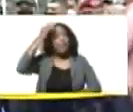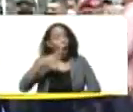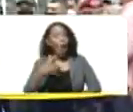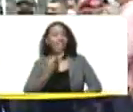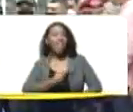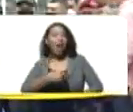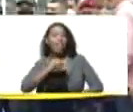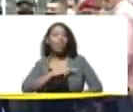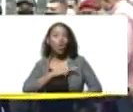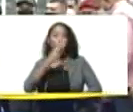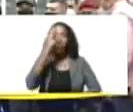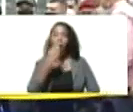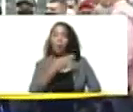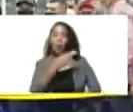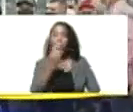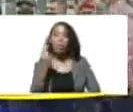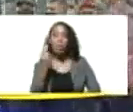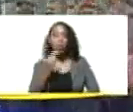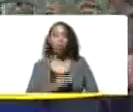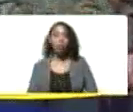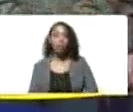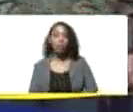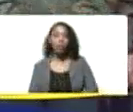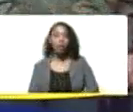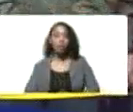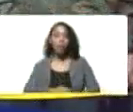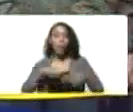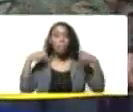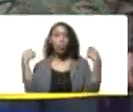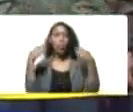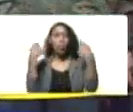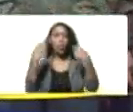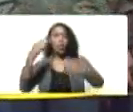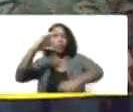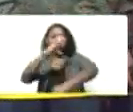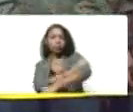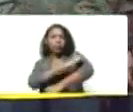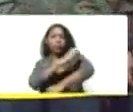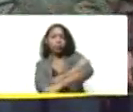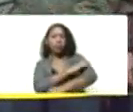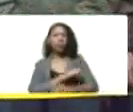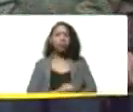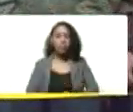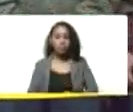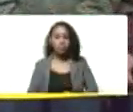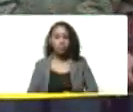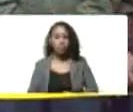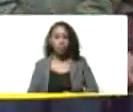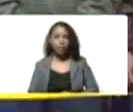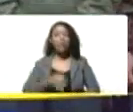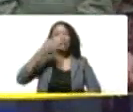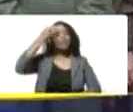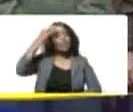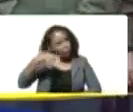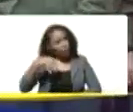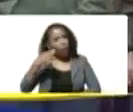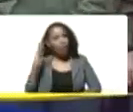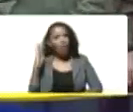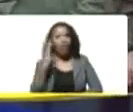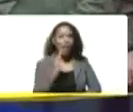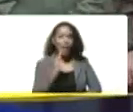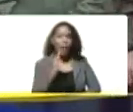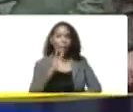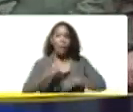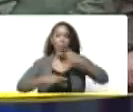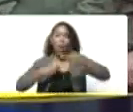falsas promesas del populismo de derecha y creyó que venían